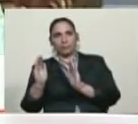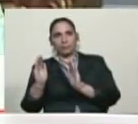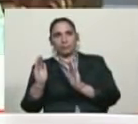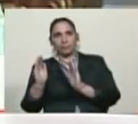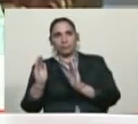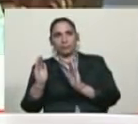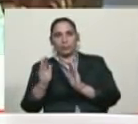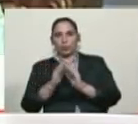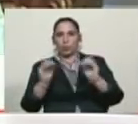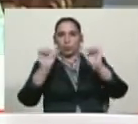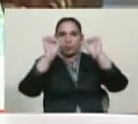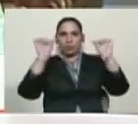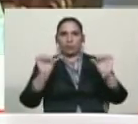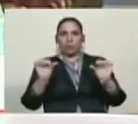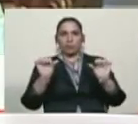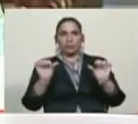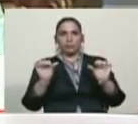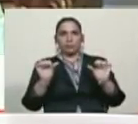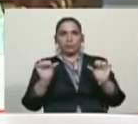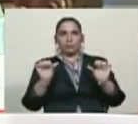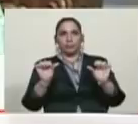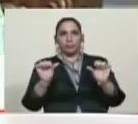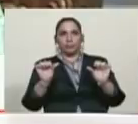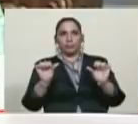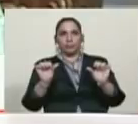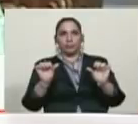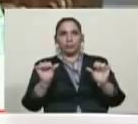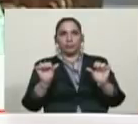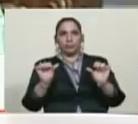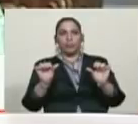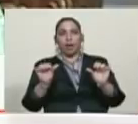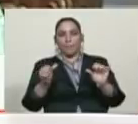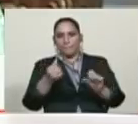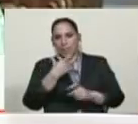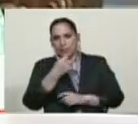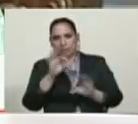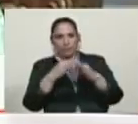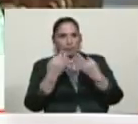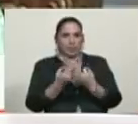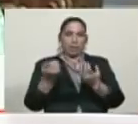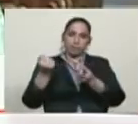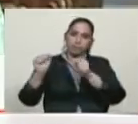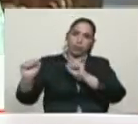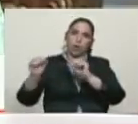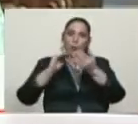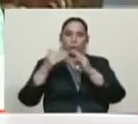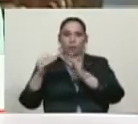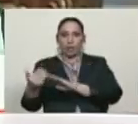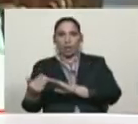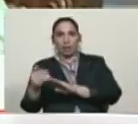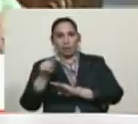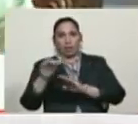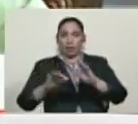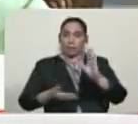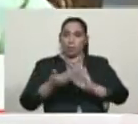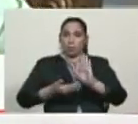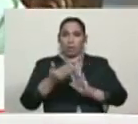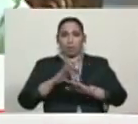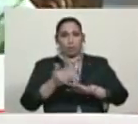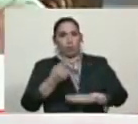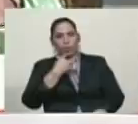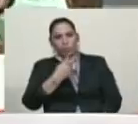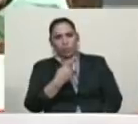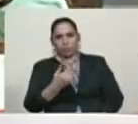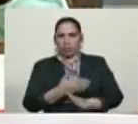todo el sistema que va desde la medicina familiar preventiva comunitaria que es la fundamental porque como yo lo